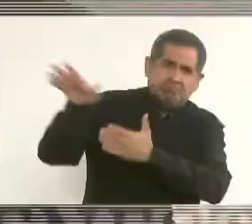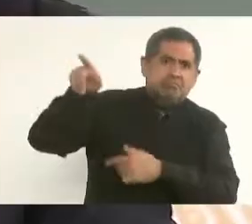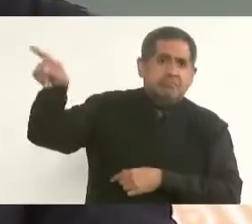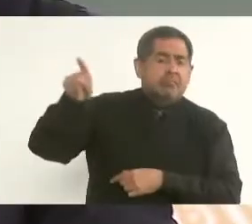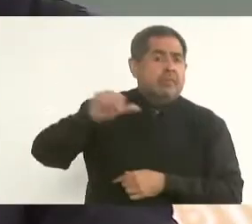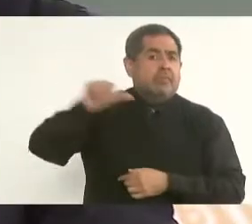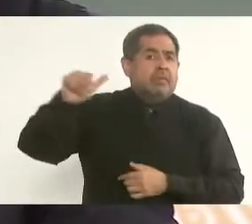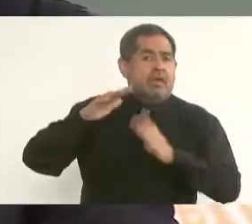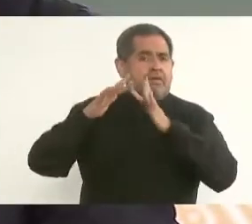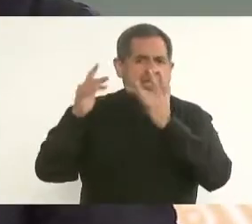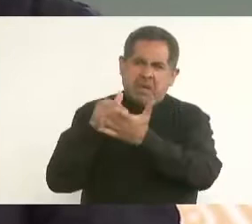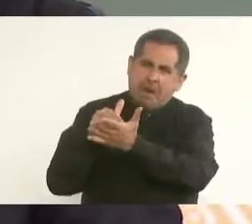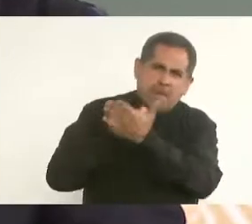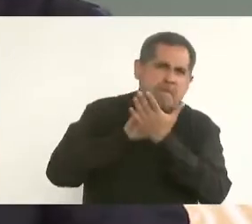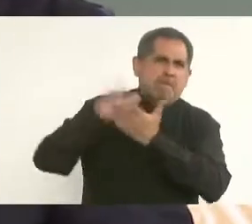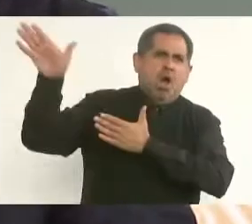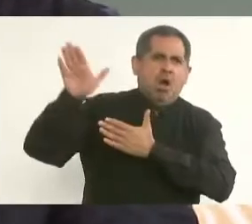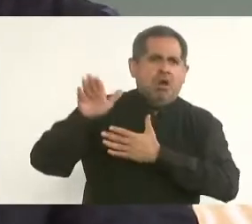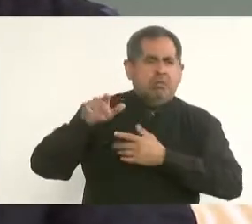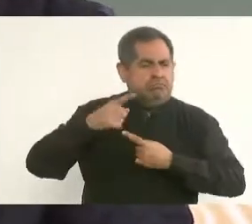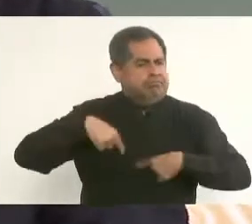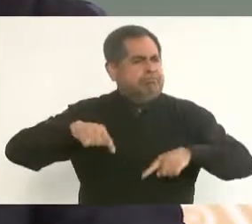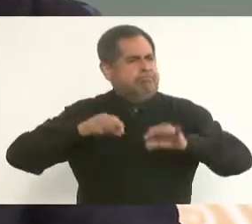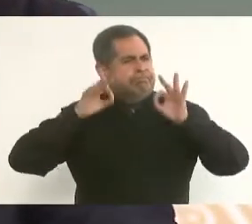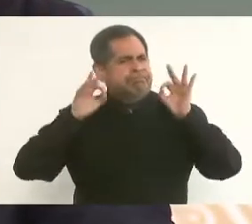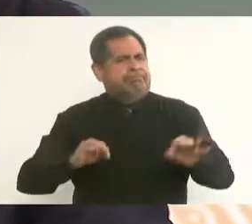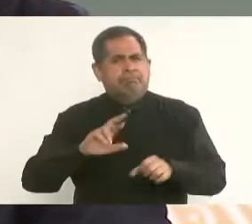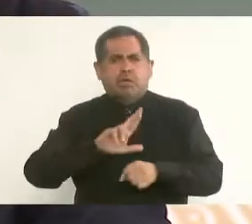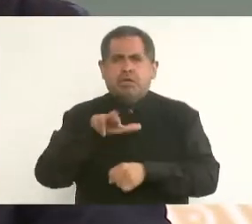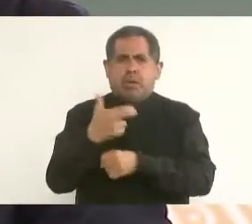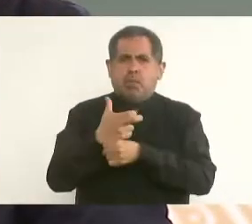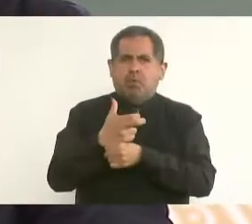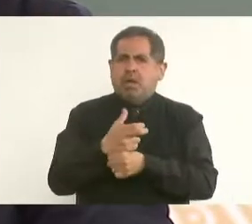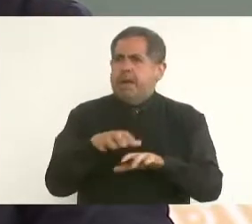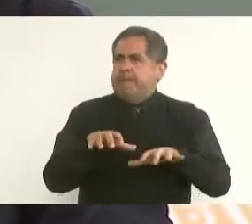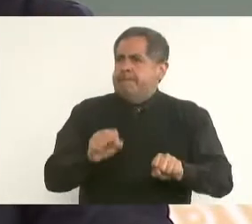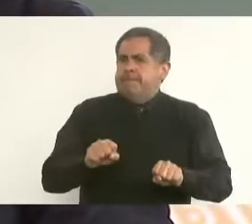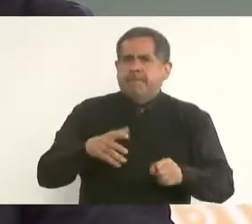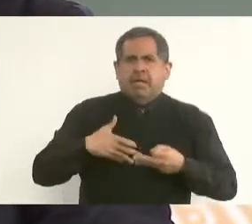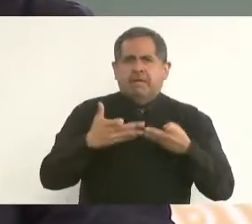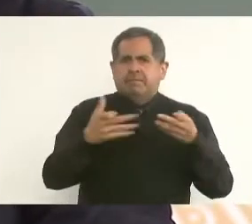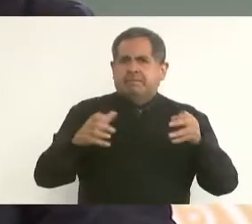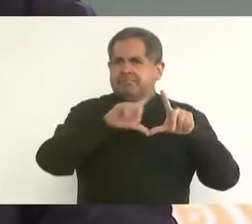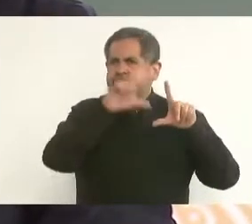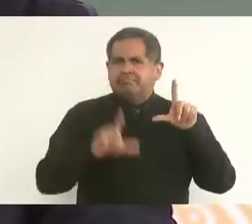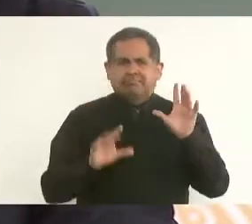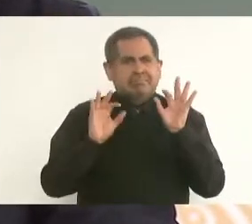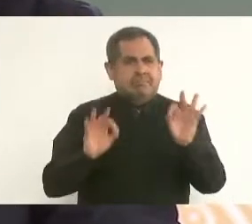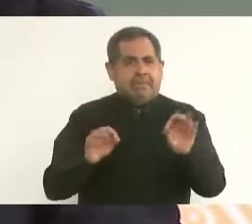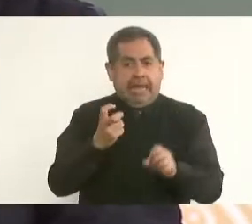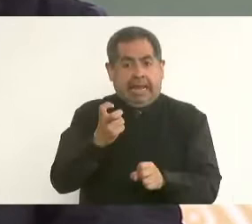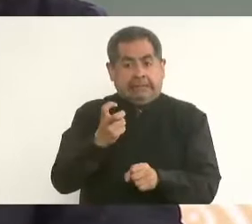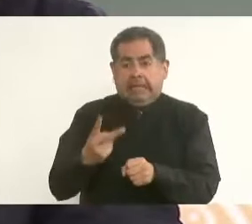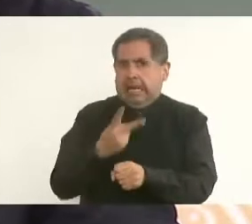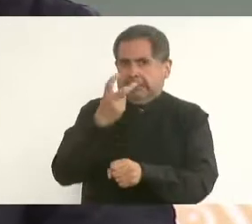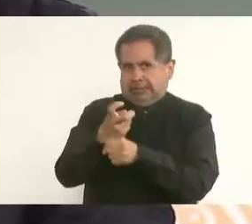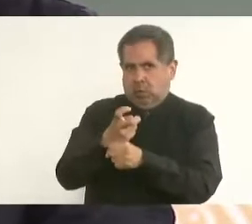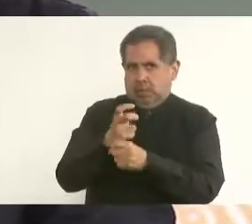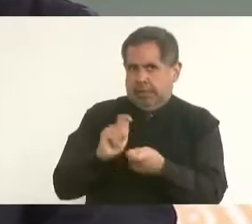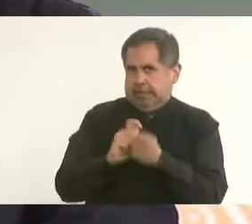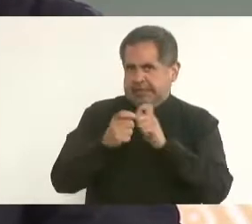extranjeros y restaurar nuestra república. Esa fue la segunda